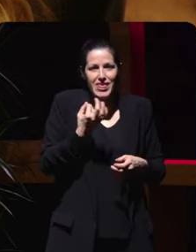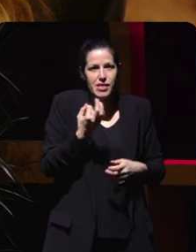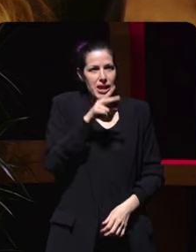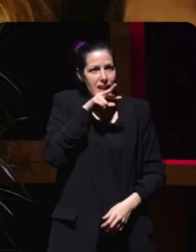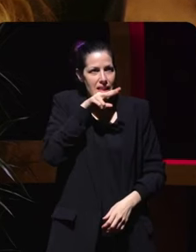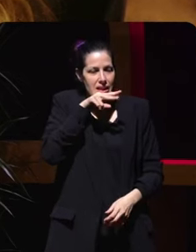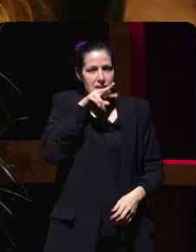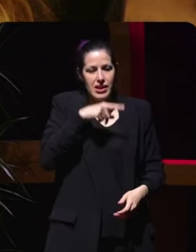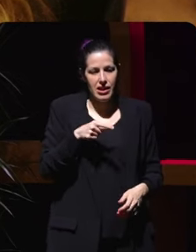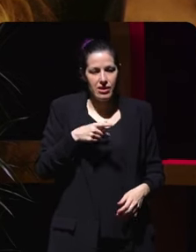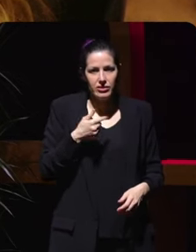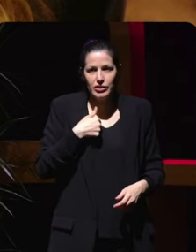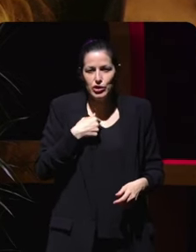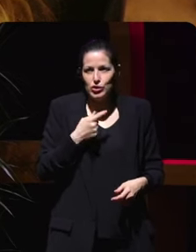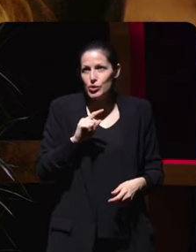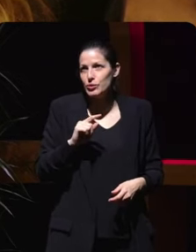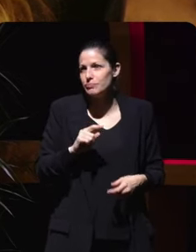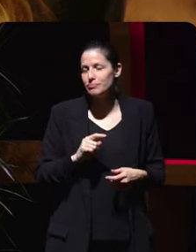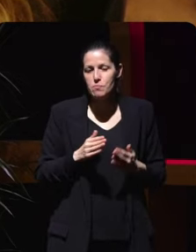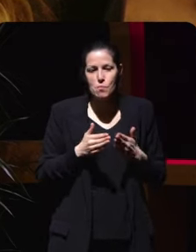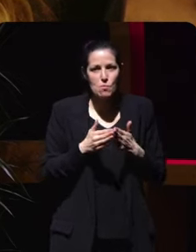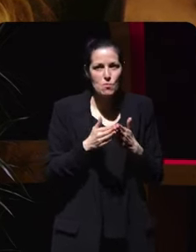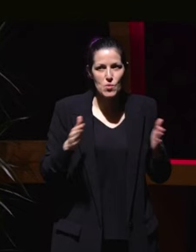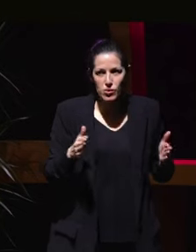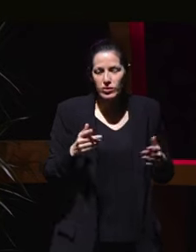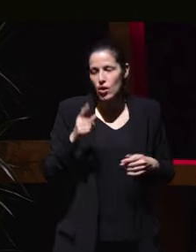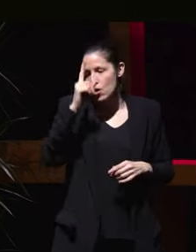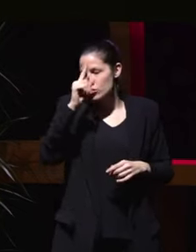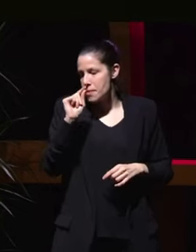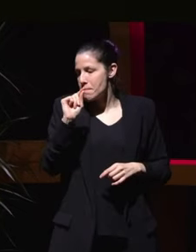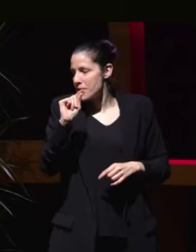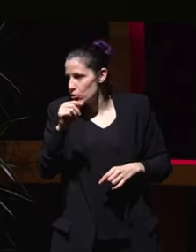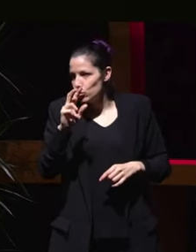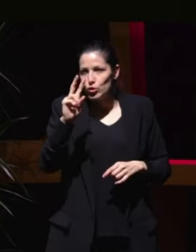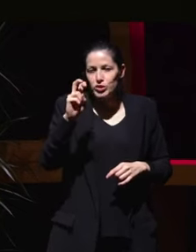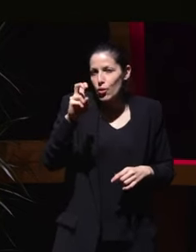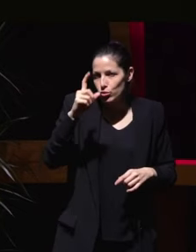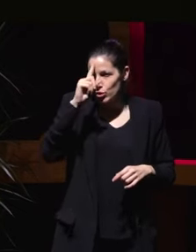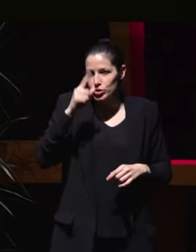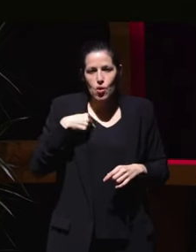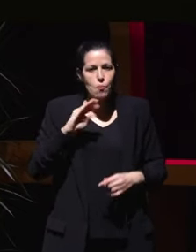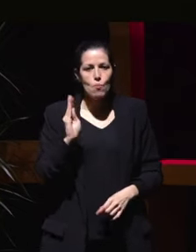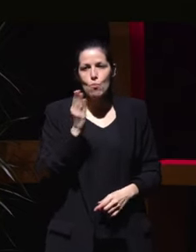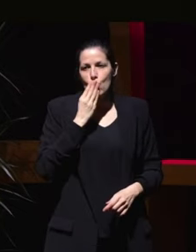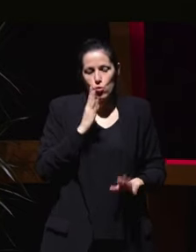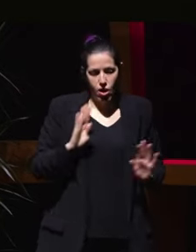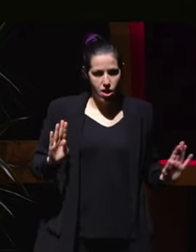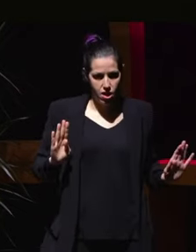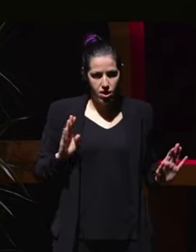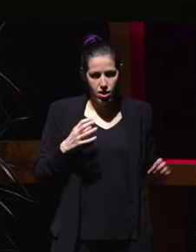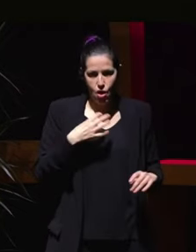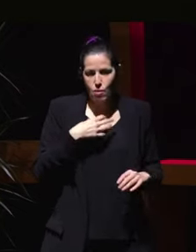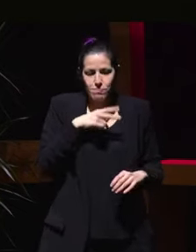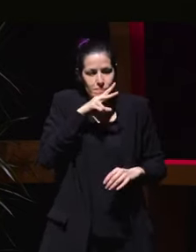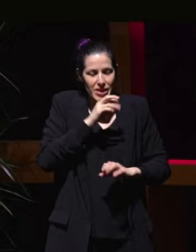estiven uns, non sei se minutos ou segundos que foron os máis largos da miña vida, muda, que non era capaz de articular